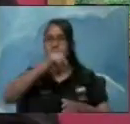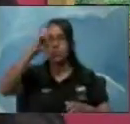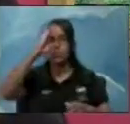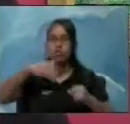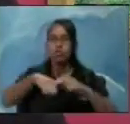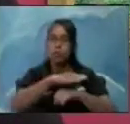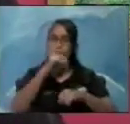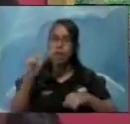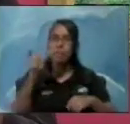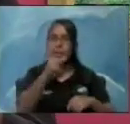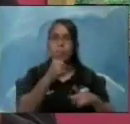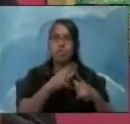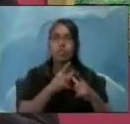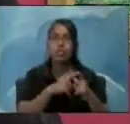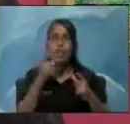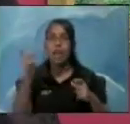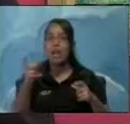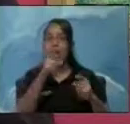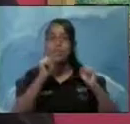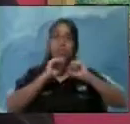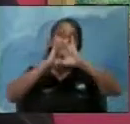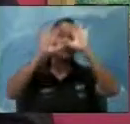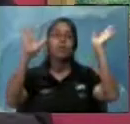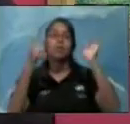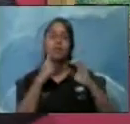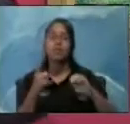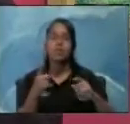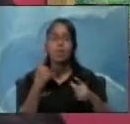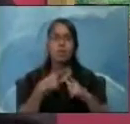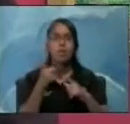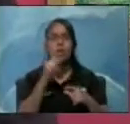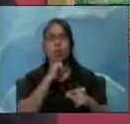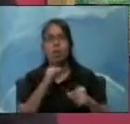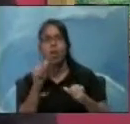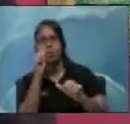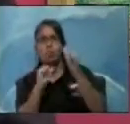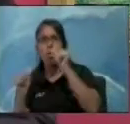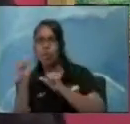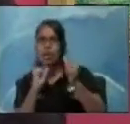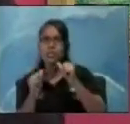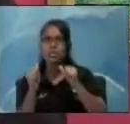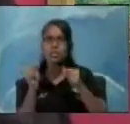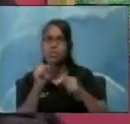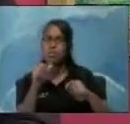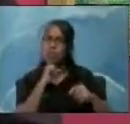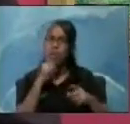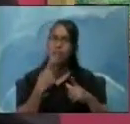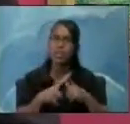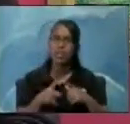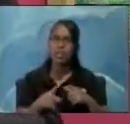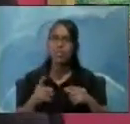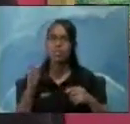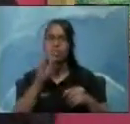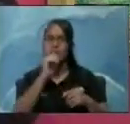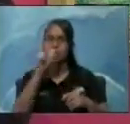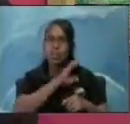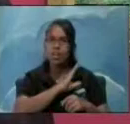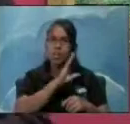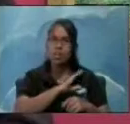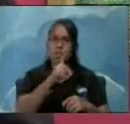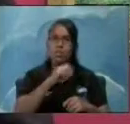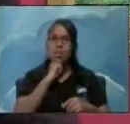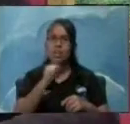entonces la gente se maravilla y dice la gente pero no es el borracho no es aquel el alcohólico no era aquel el